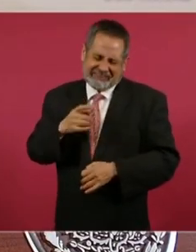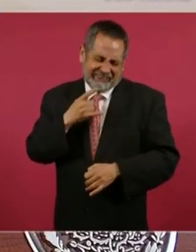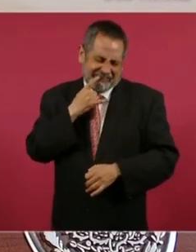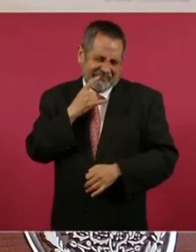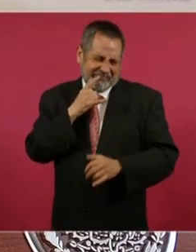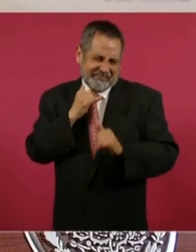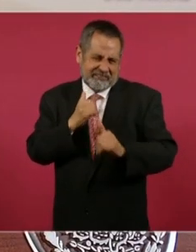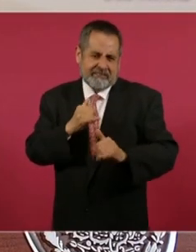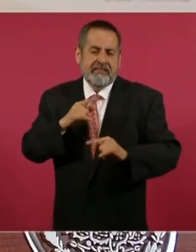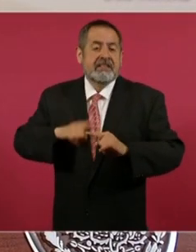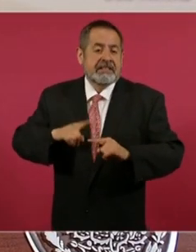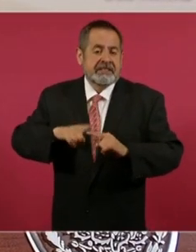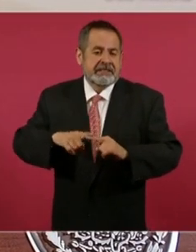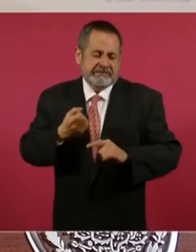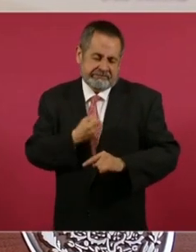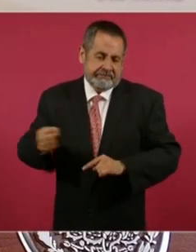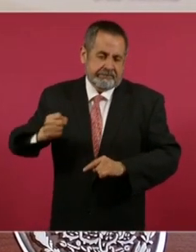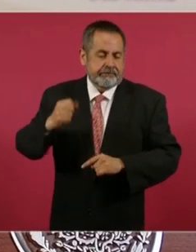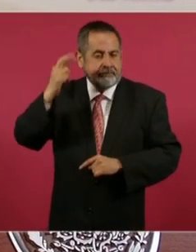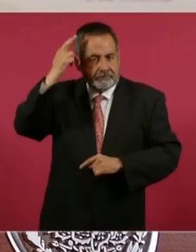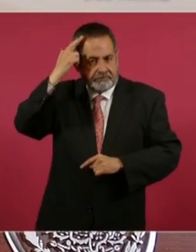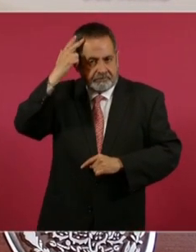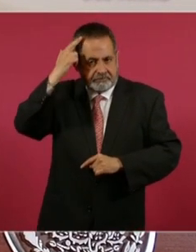Y la política en México